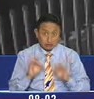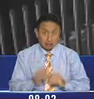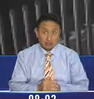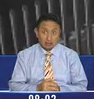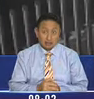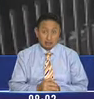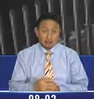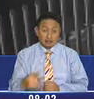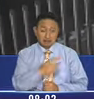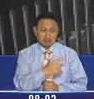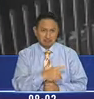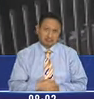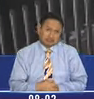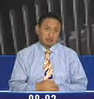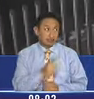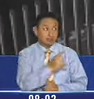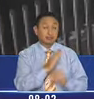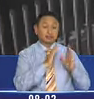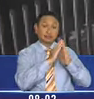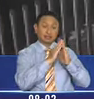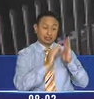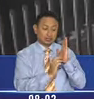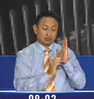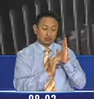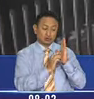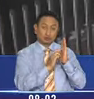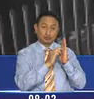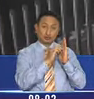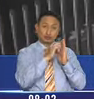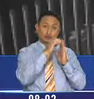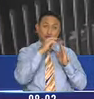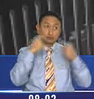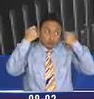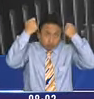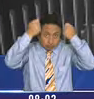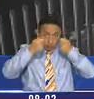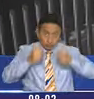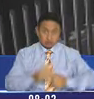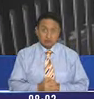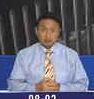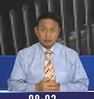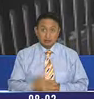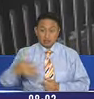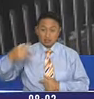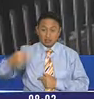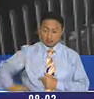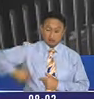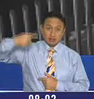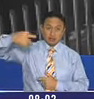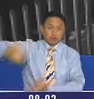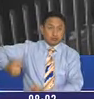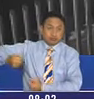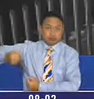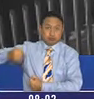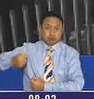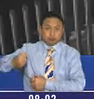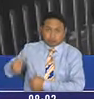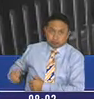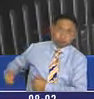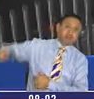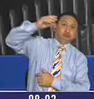cámara de seguridad. Astutamente sube por las rejas, está encapuchado, arrastra una llanta de vehículo y con dificultad